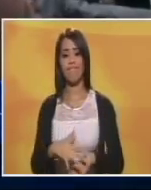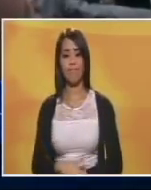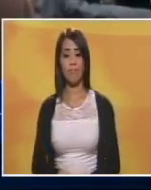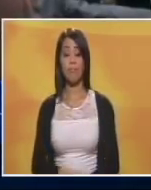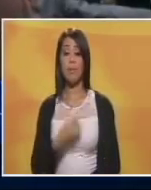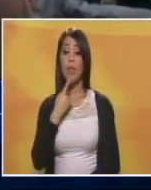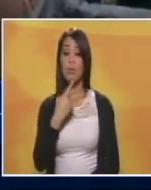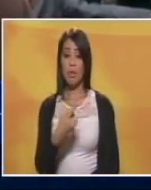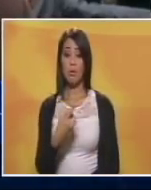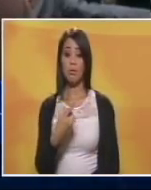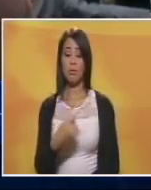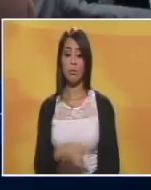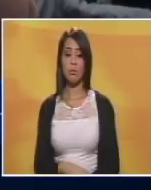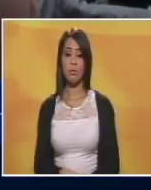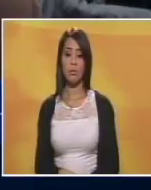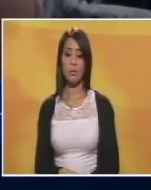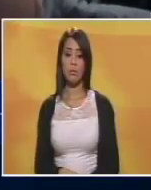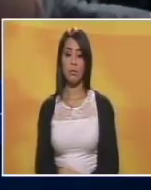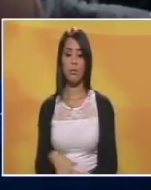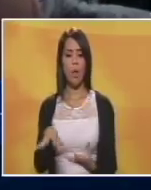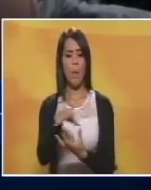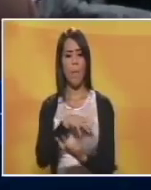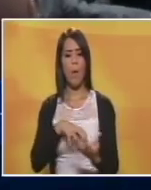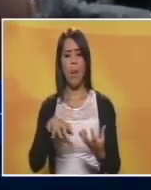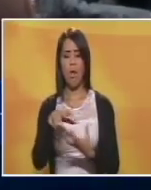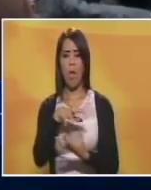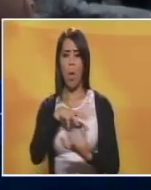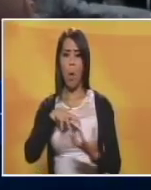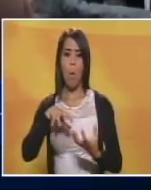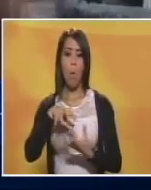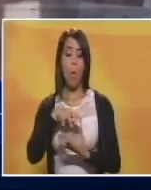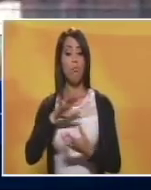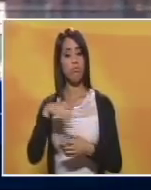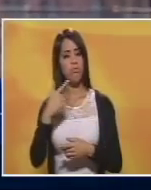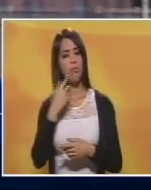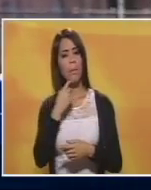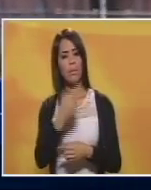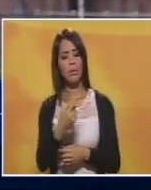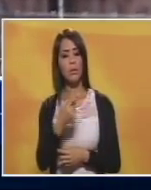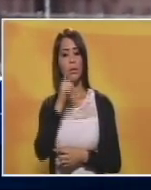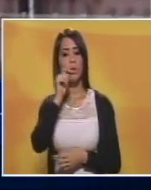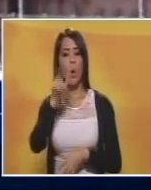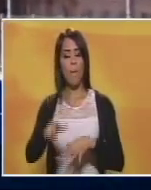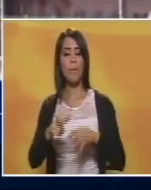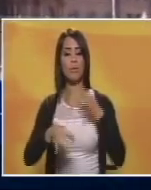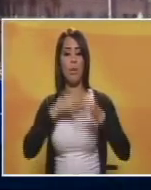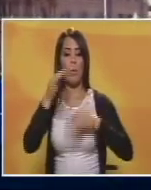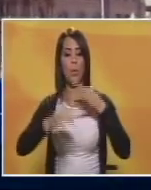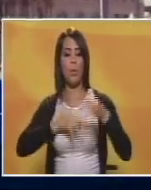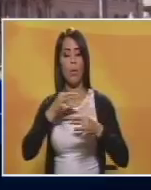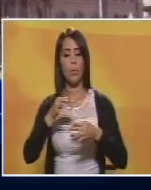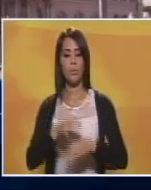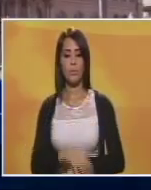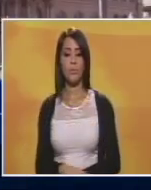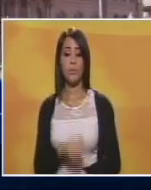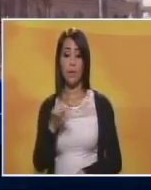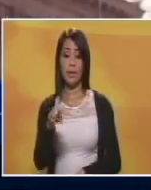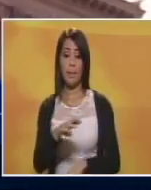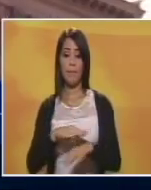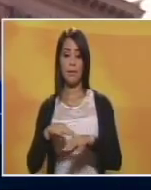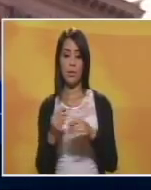que se desataron todas las tormentas juntas. Luego, el mensaje del titular del Palacio de Hacienda, aquí en el Ministerio